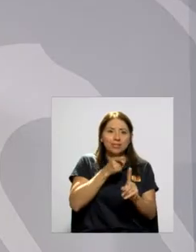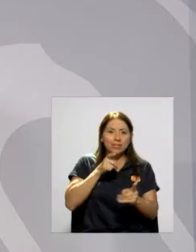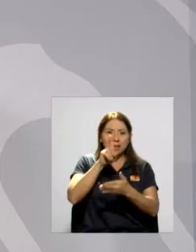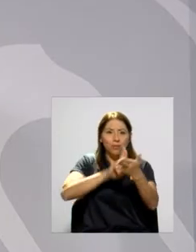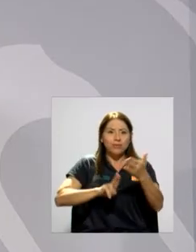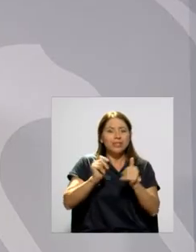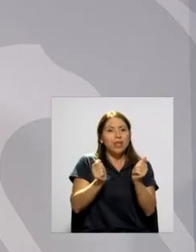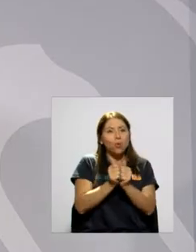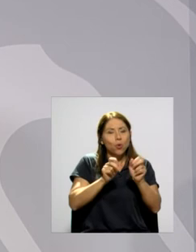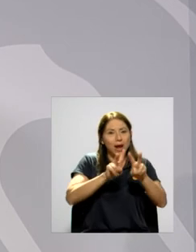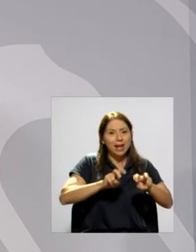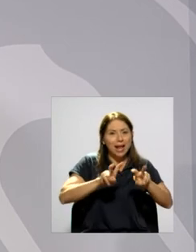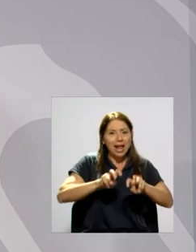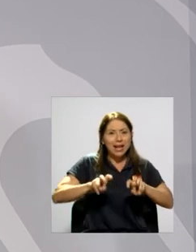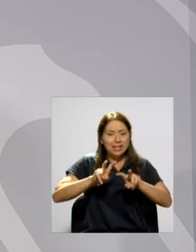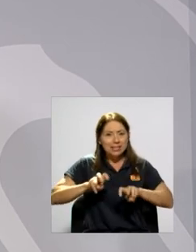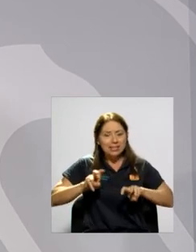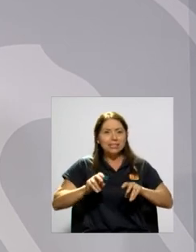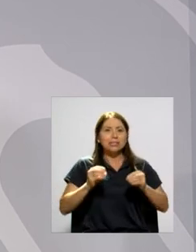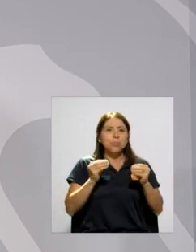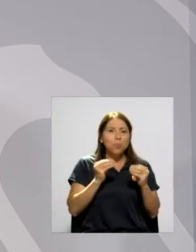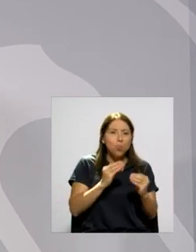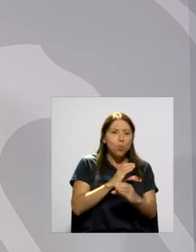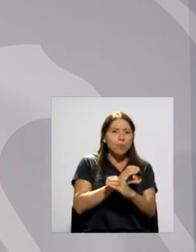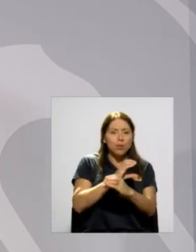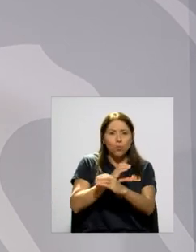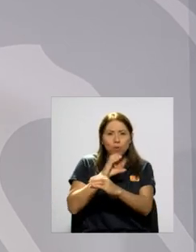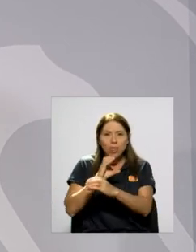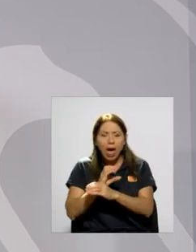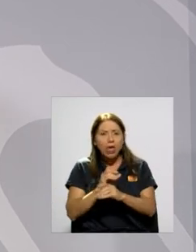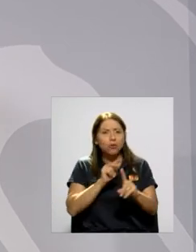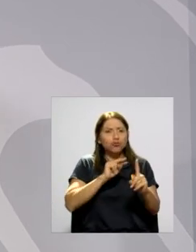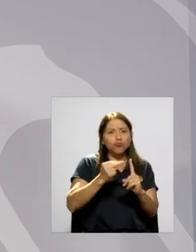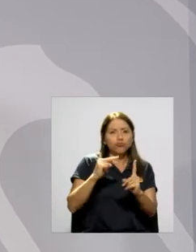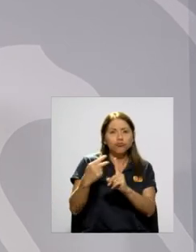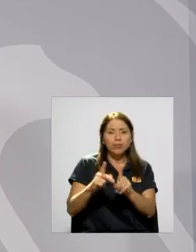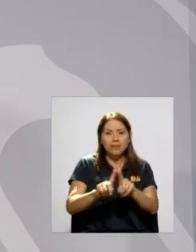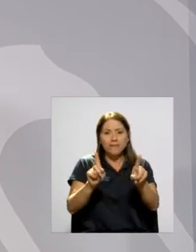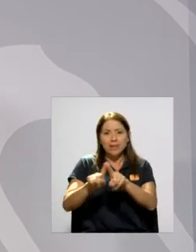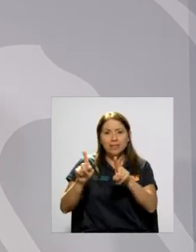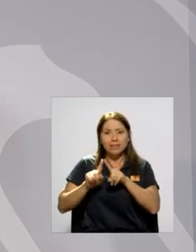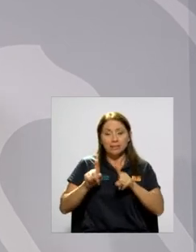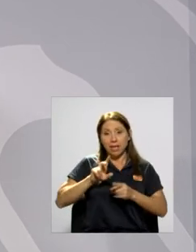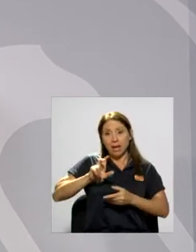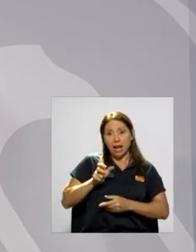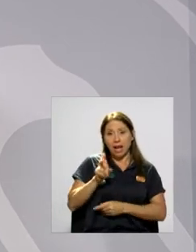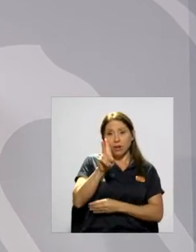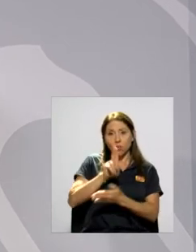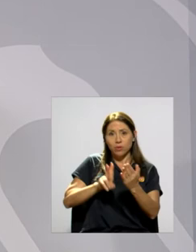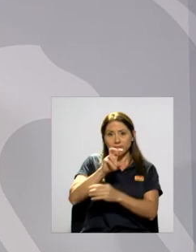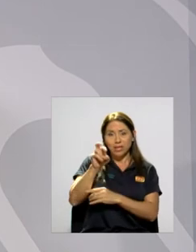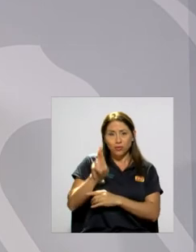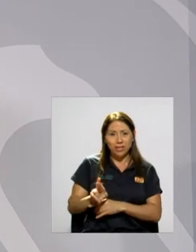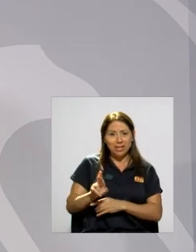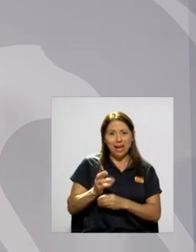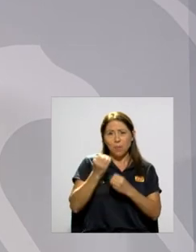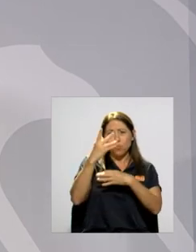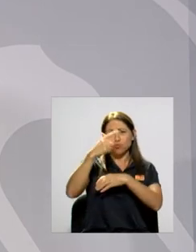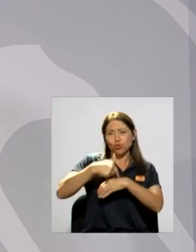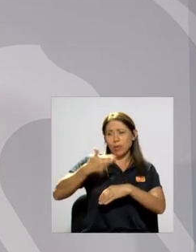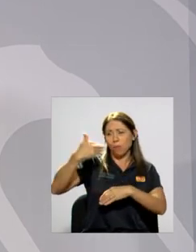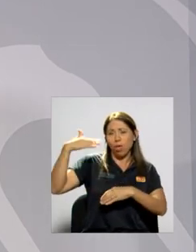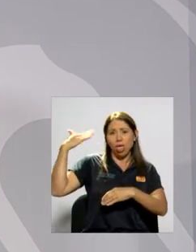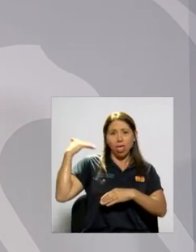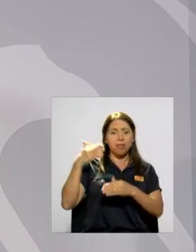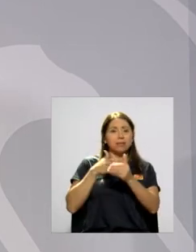con análisis equidistantes y muy bien cuidados. En este aspecto, el canal de la Universidad de Costa Rica ha venido liderando desde hace mucho tiempo esa